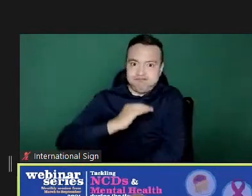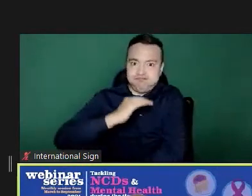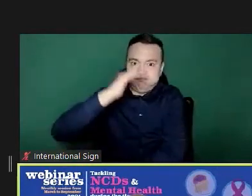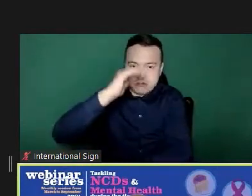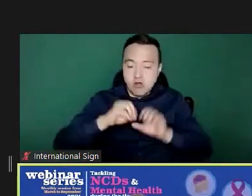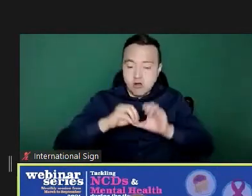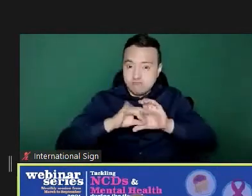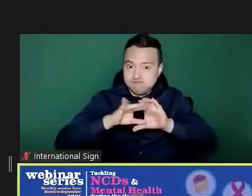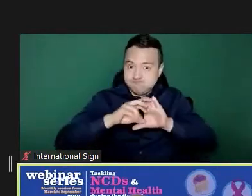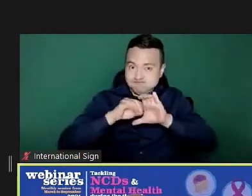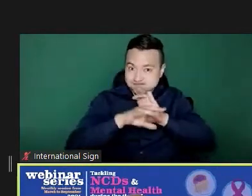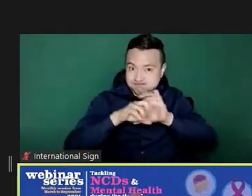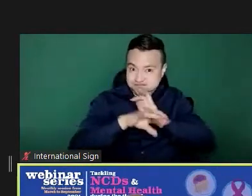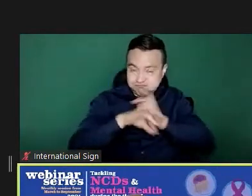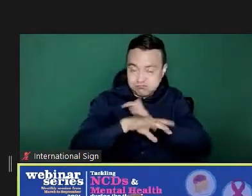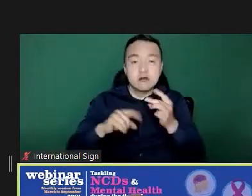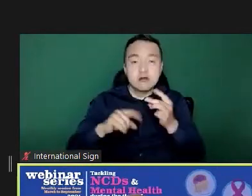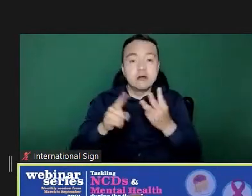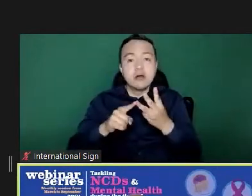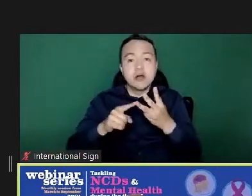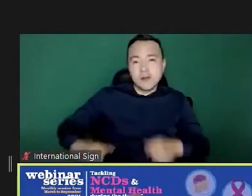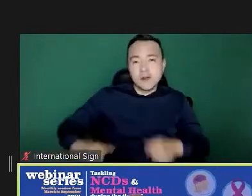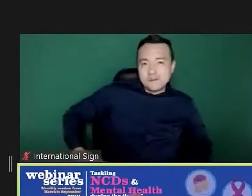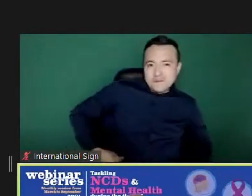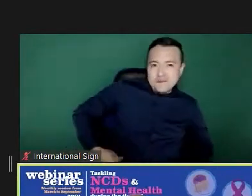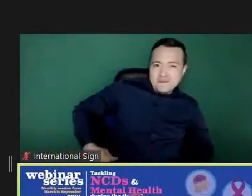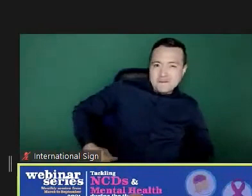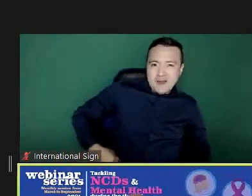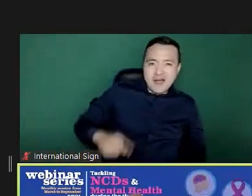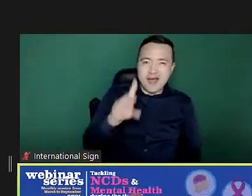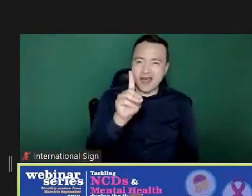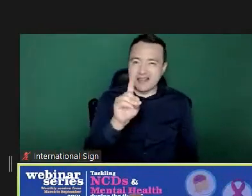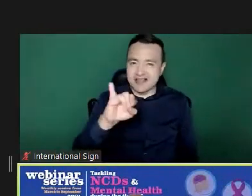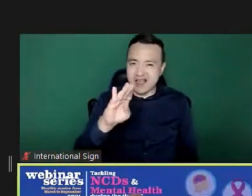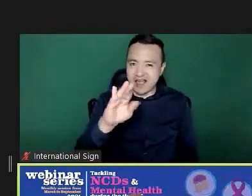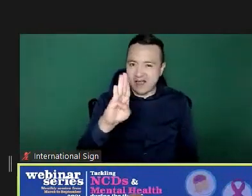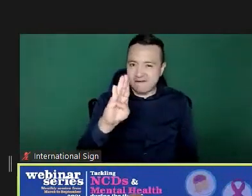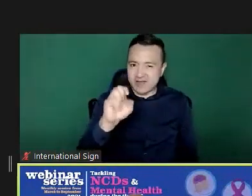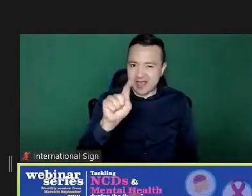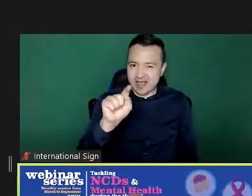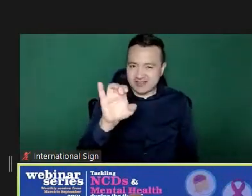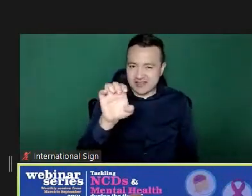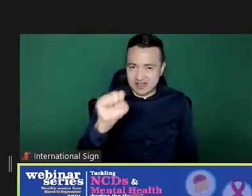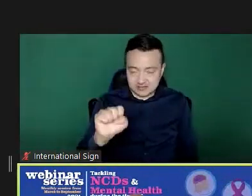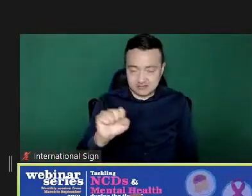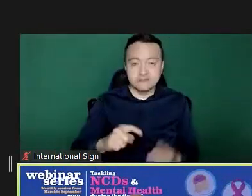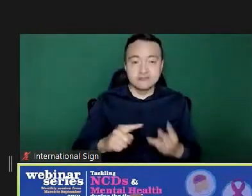un 27% y hasta un 40% de los servicios de asma y el tratamiento de cáncer.